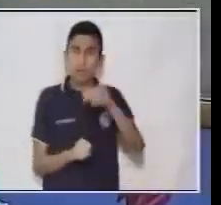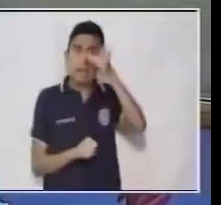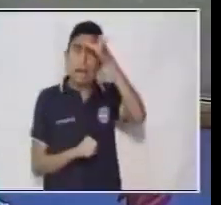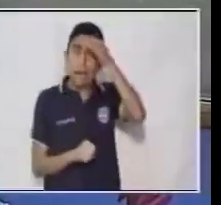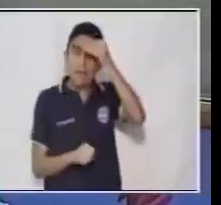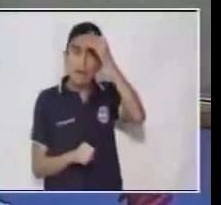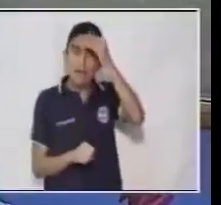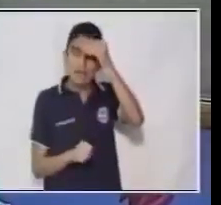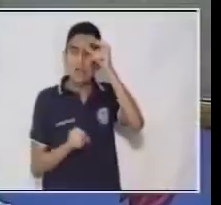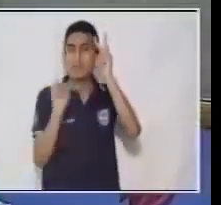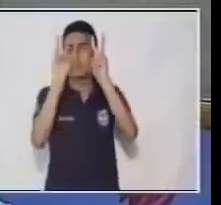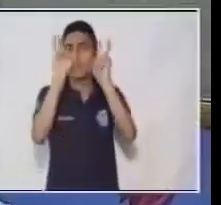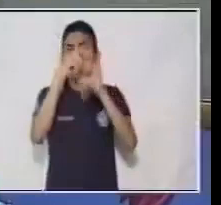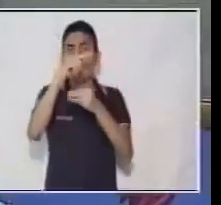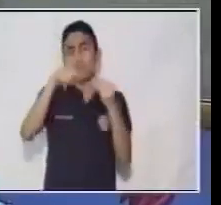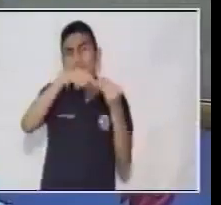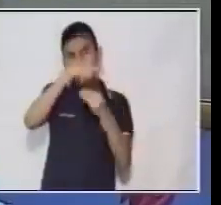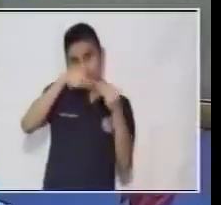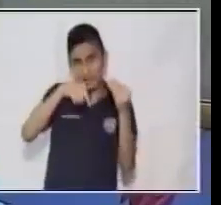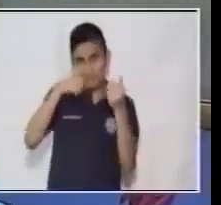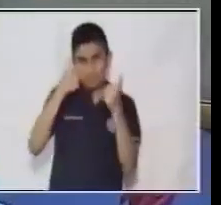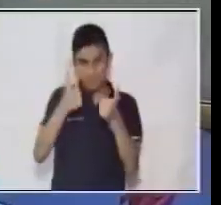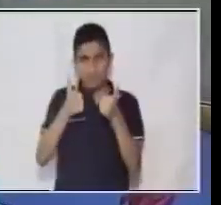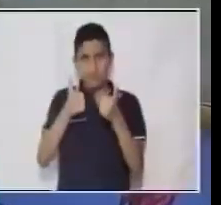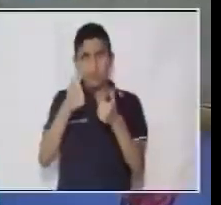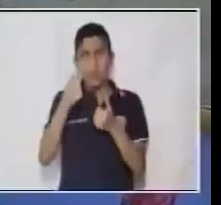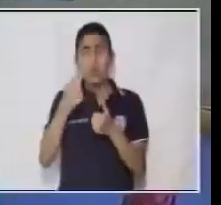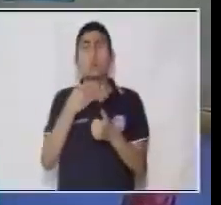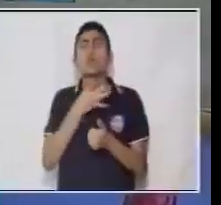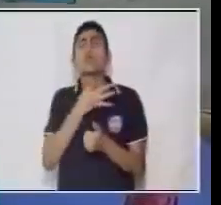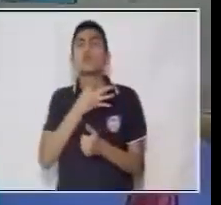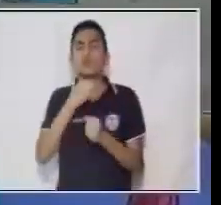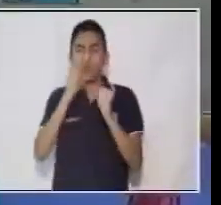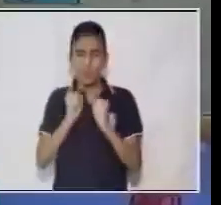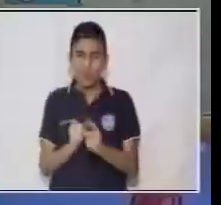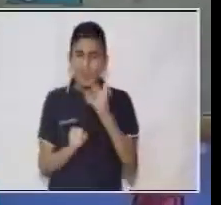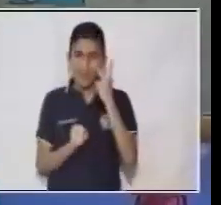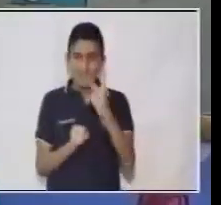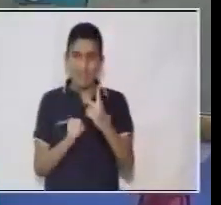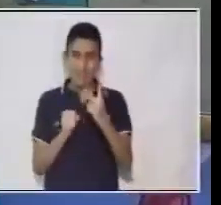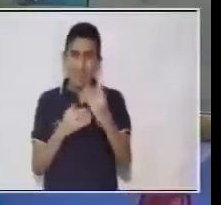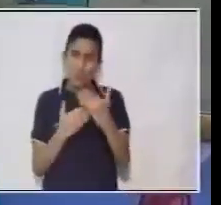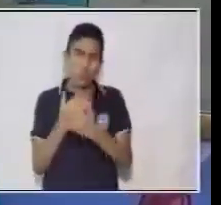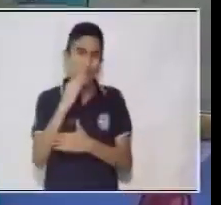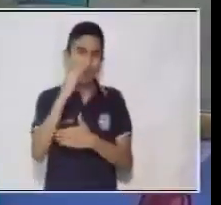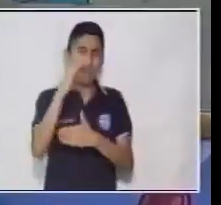aprenderemos en familia. Será un placer volverte a ver en nuestro